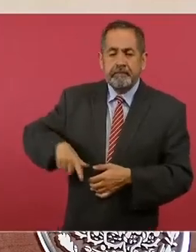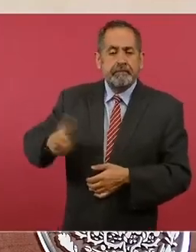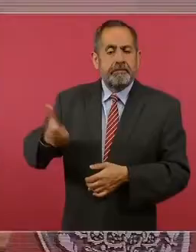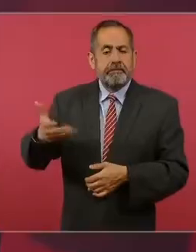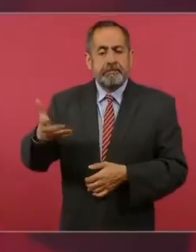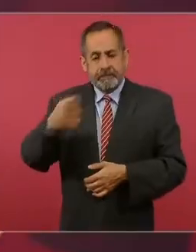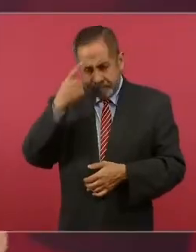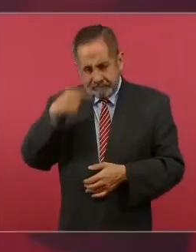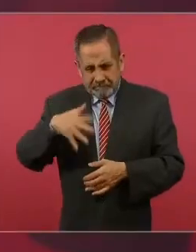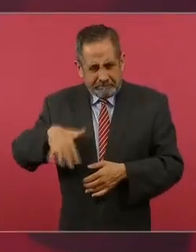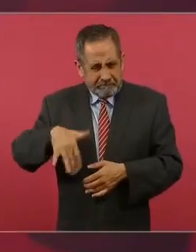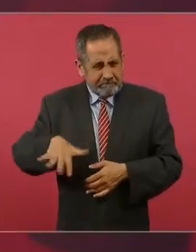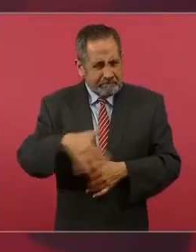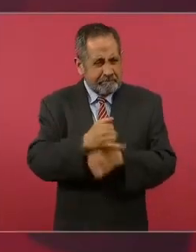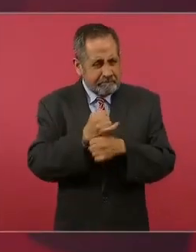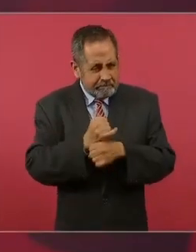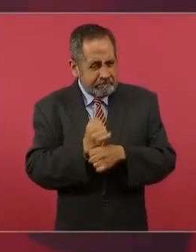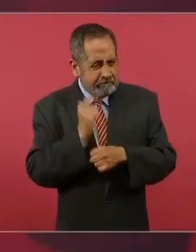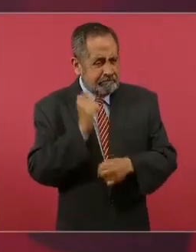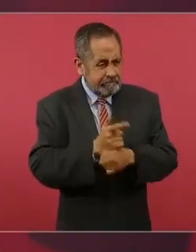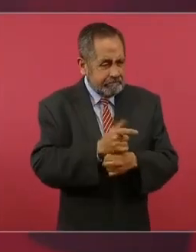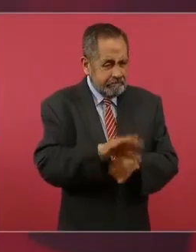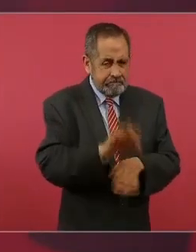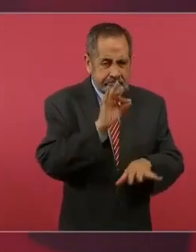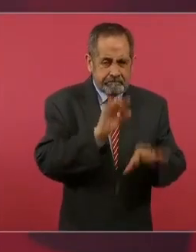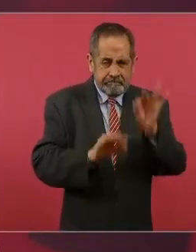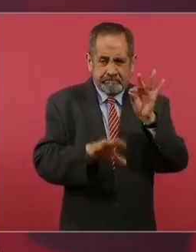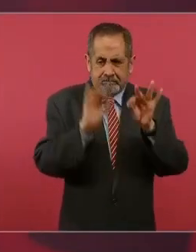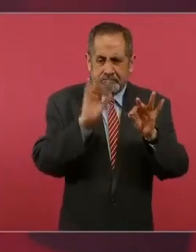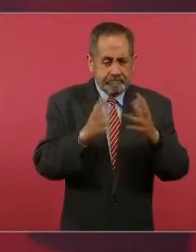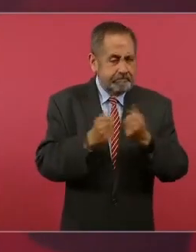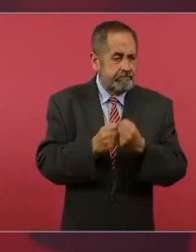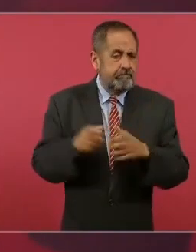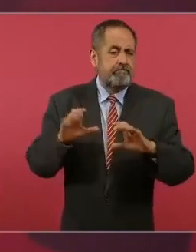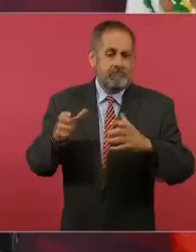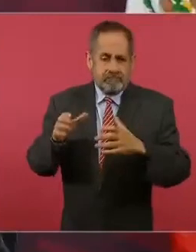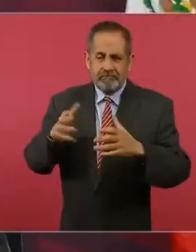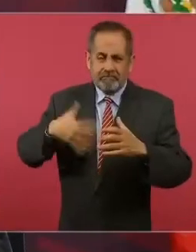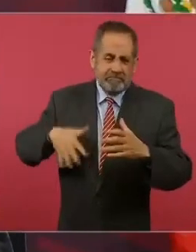para encontrarlos, ¿no? Toda la búsqueda